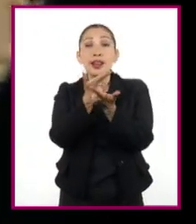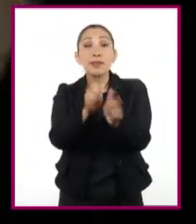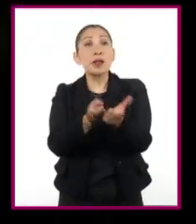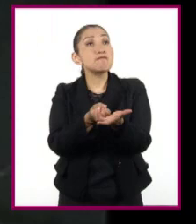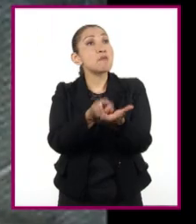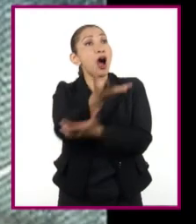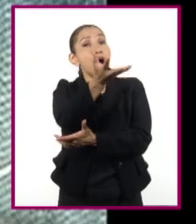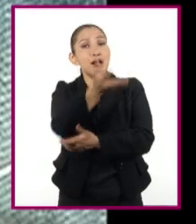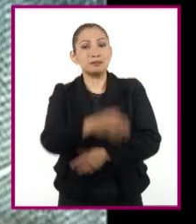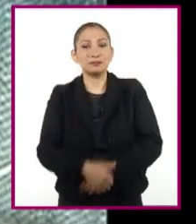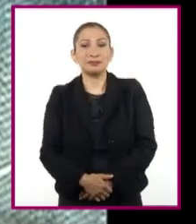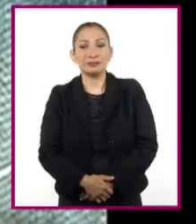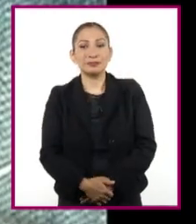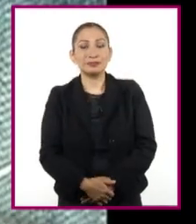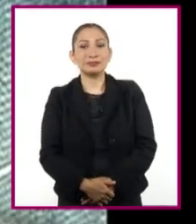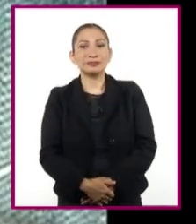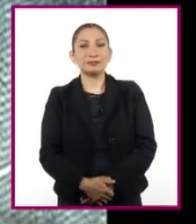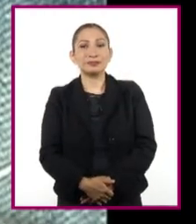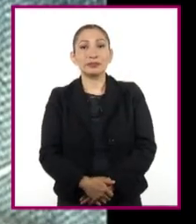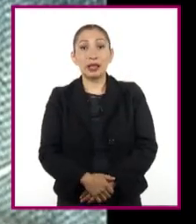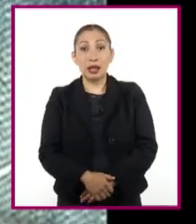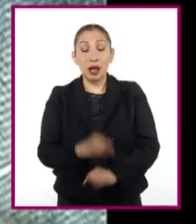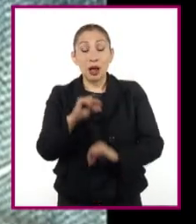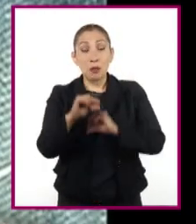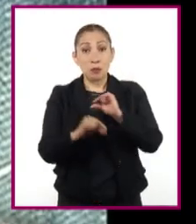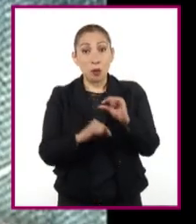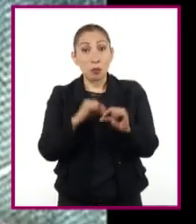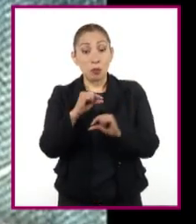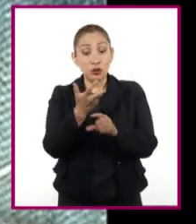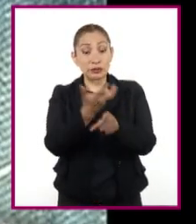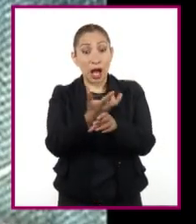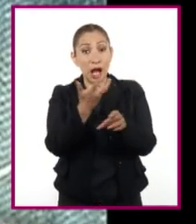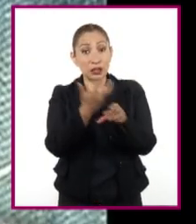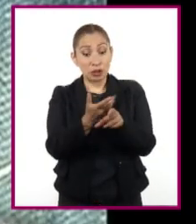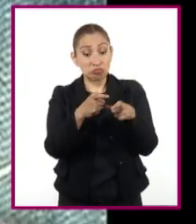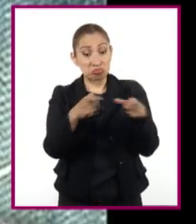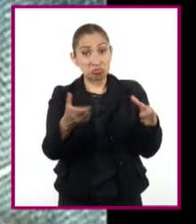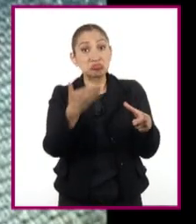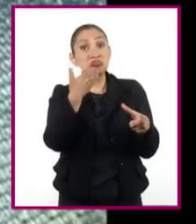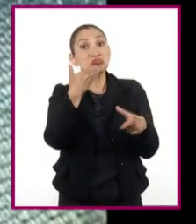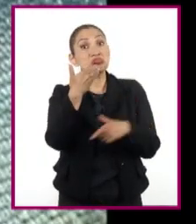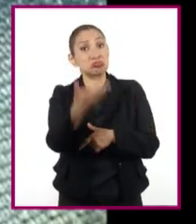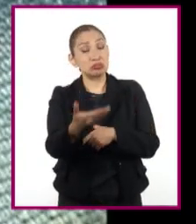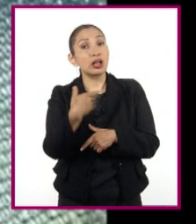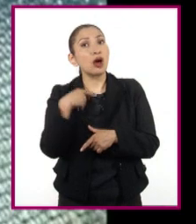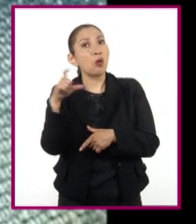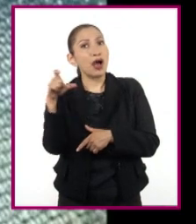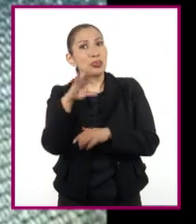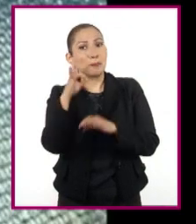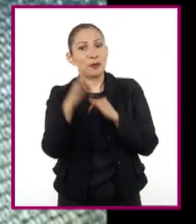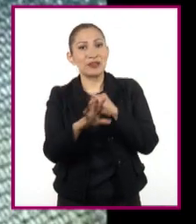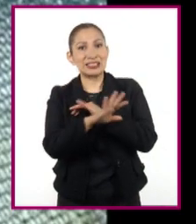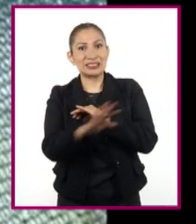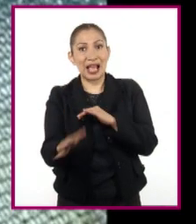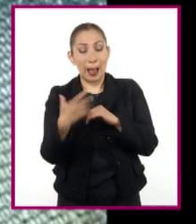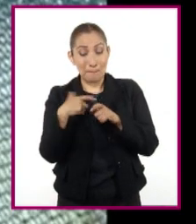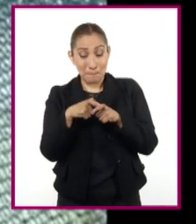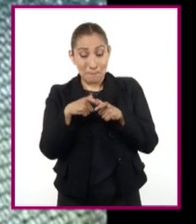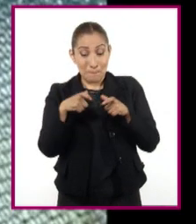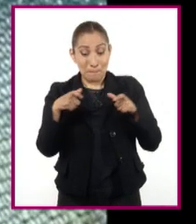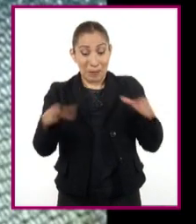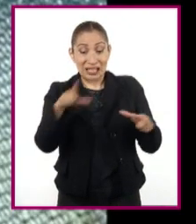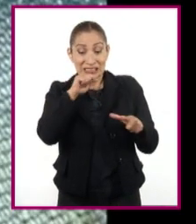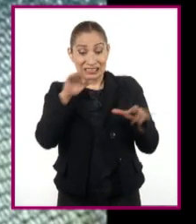ser liberados. La recuperación en Estados Unidos fue exitosa, y cuando se logró que la población